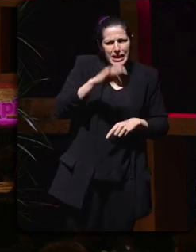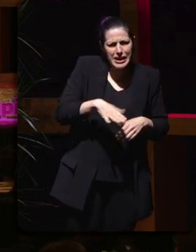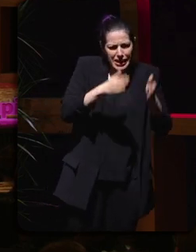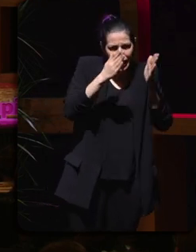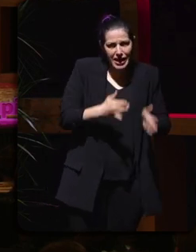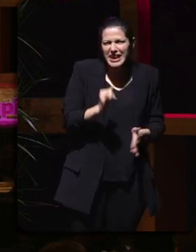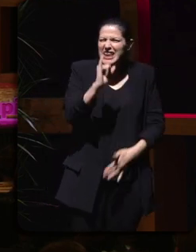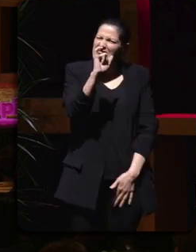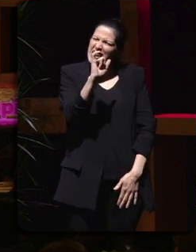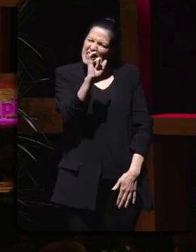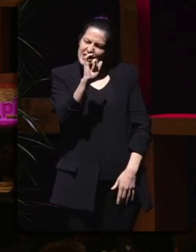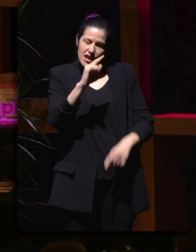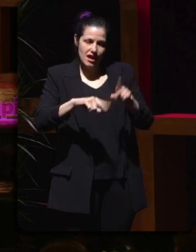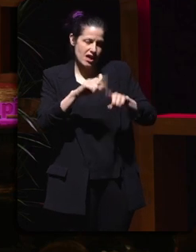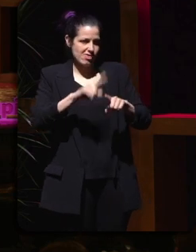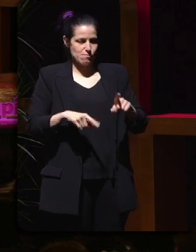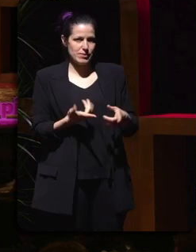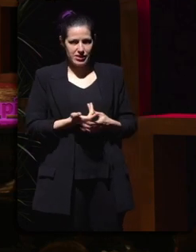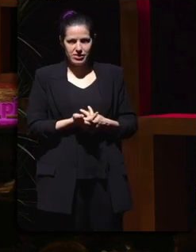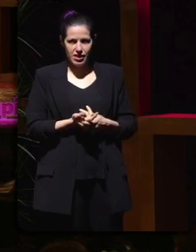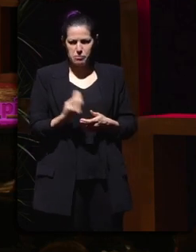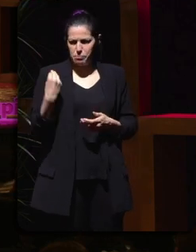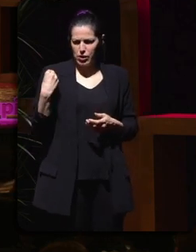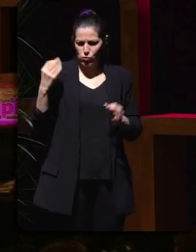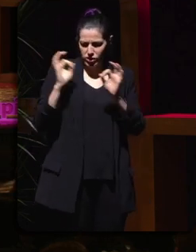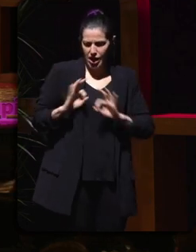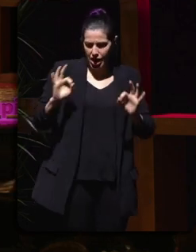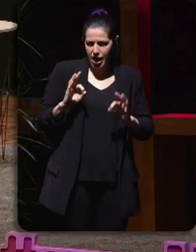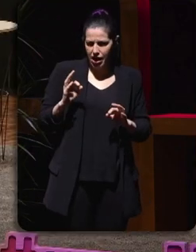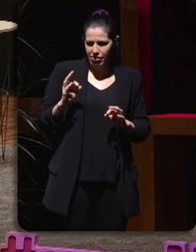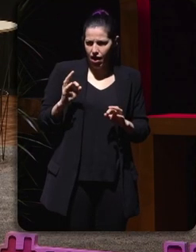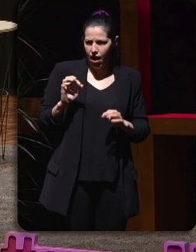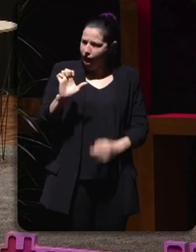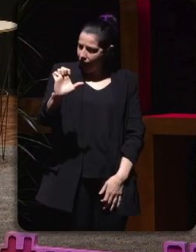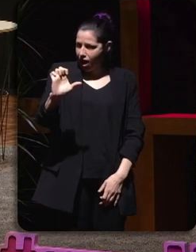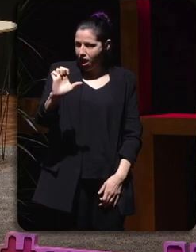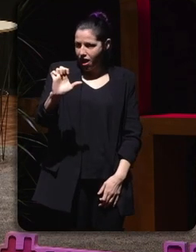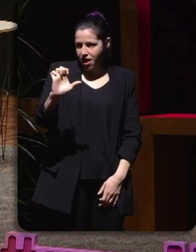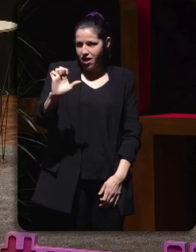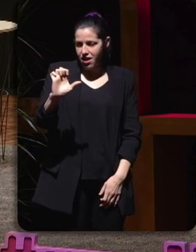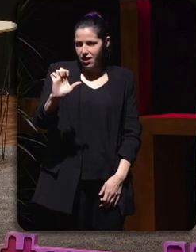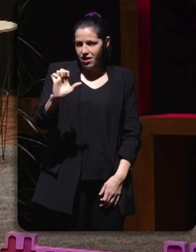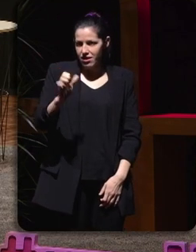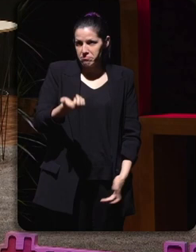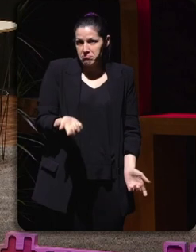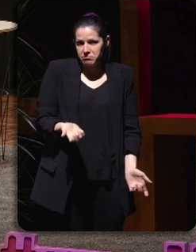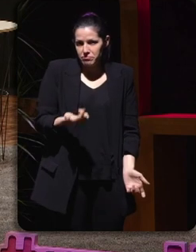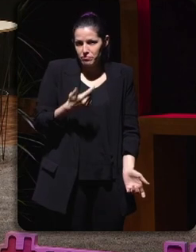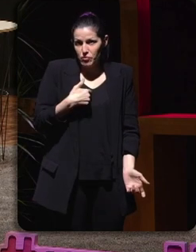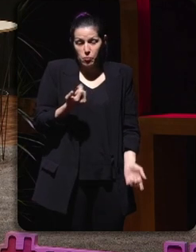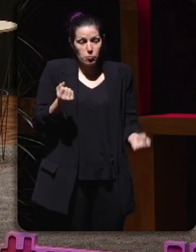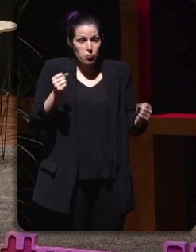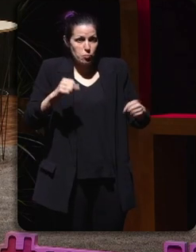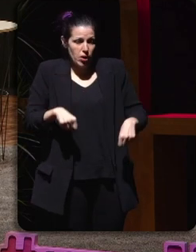esté la y era la letra Por qué nadie me preguntó y pusieron la e pero como pinto menos que todo Pues